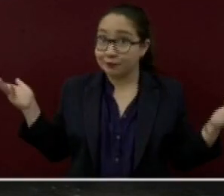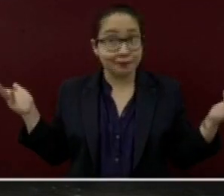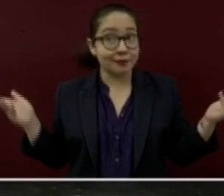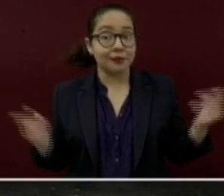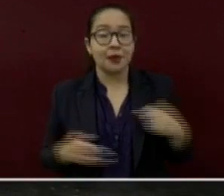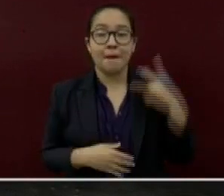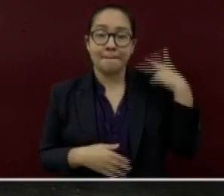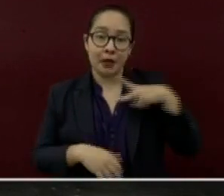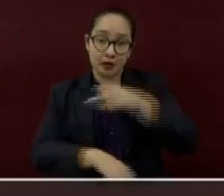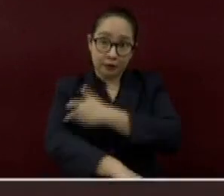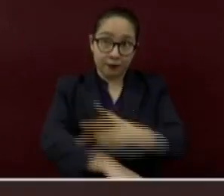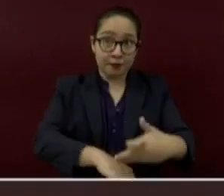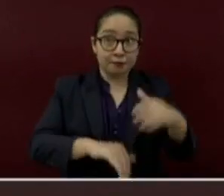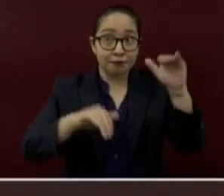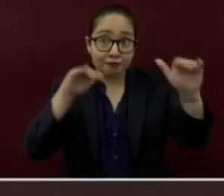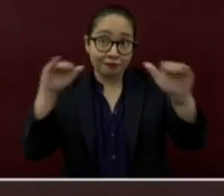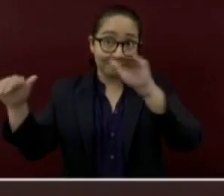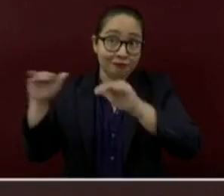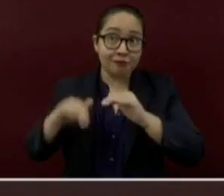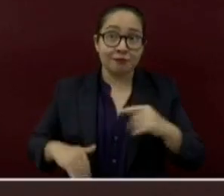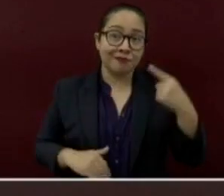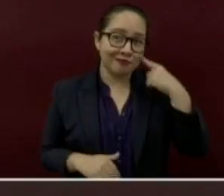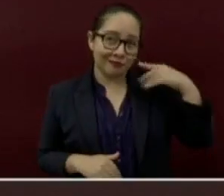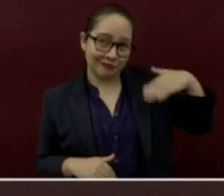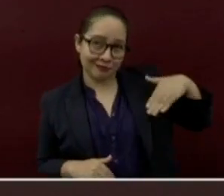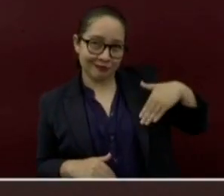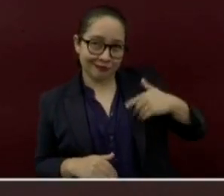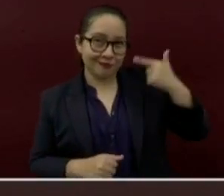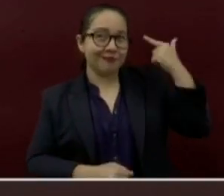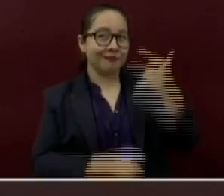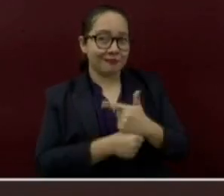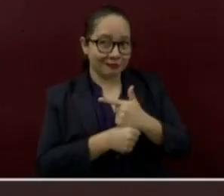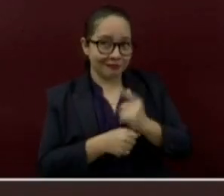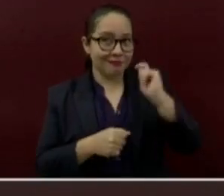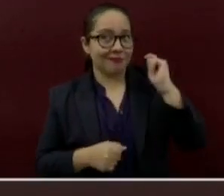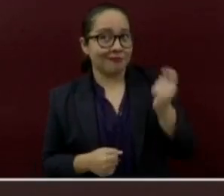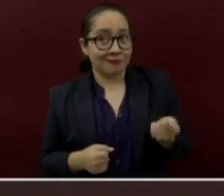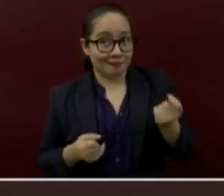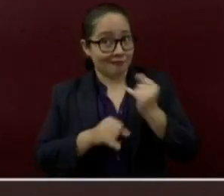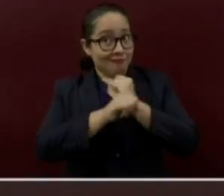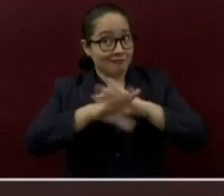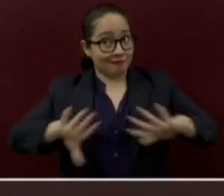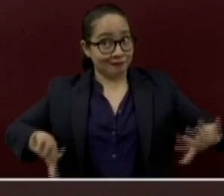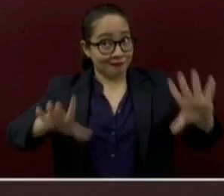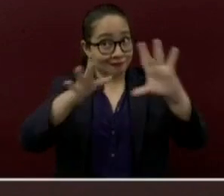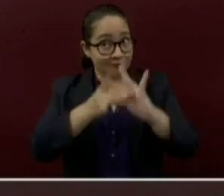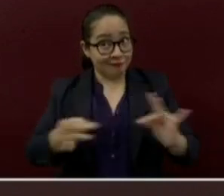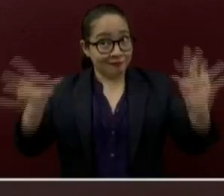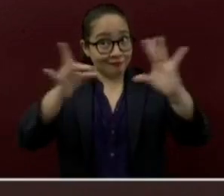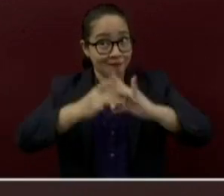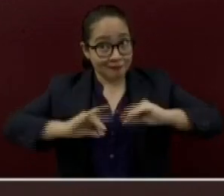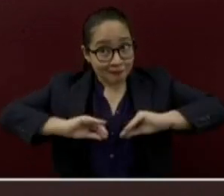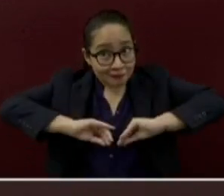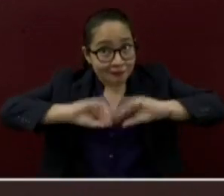respetable familia veracruzana acaban ustedes de escuchar la información puntual